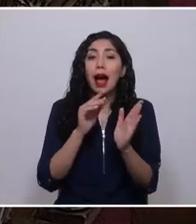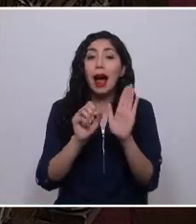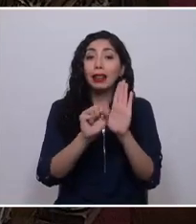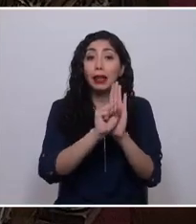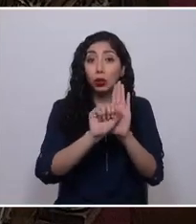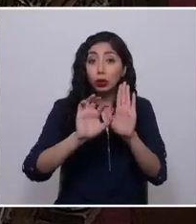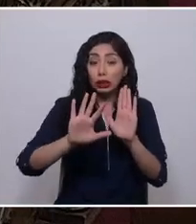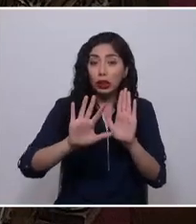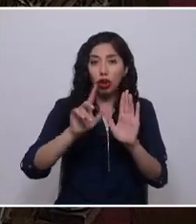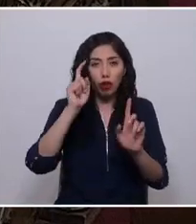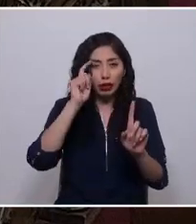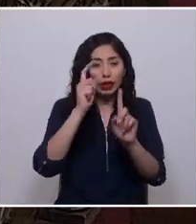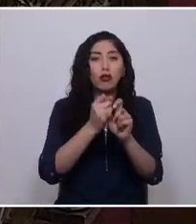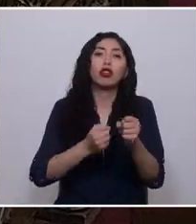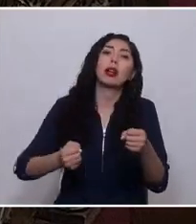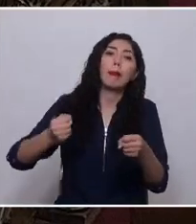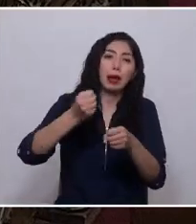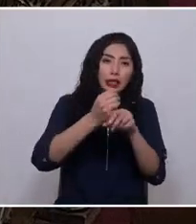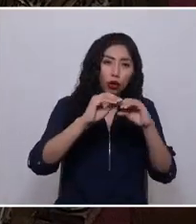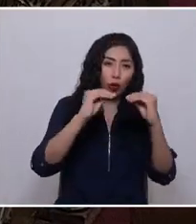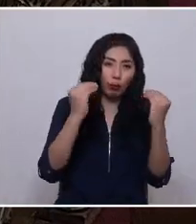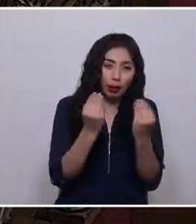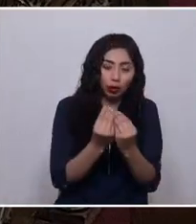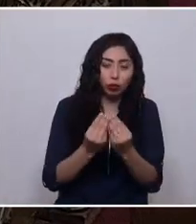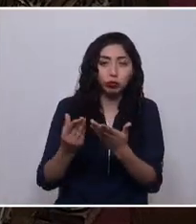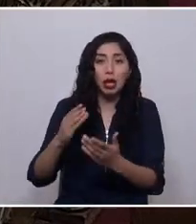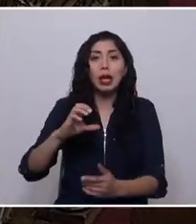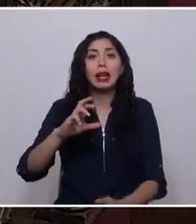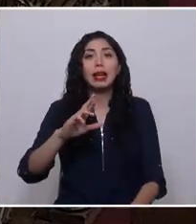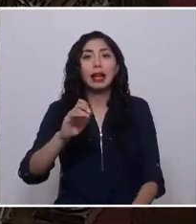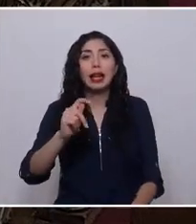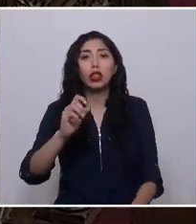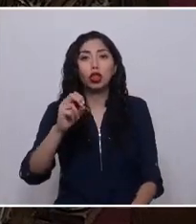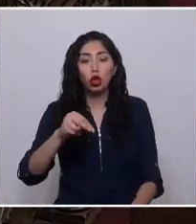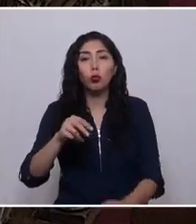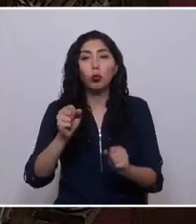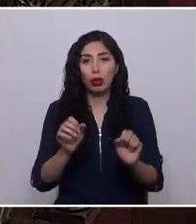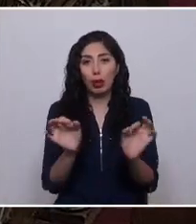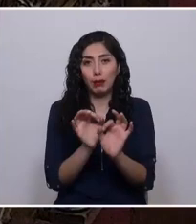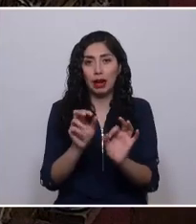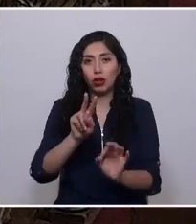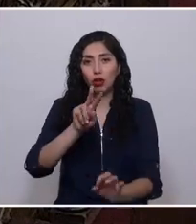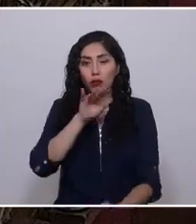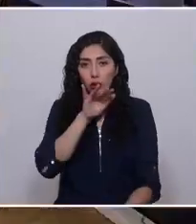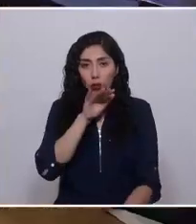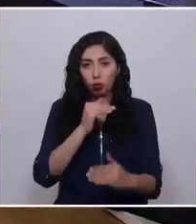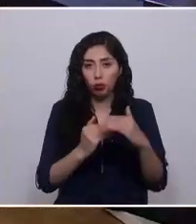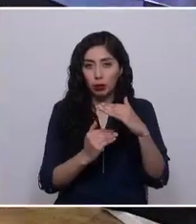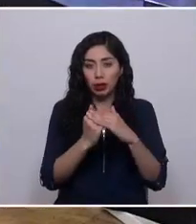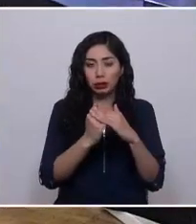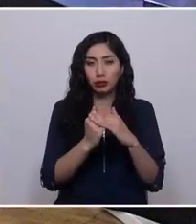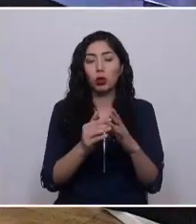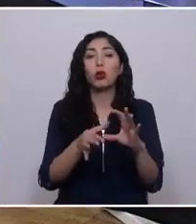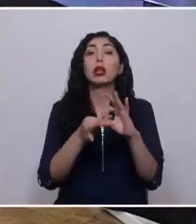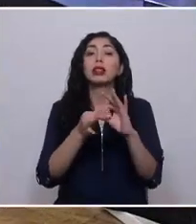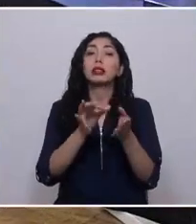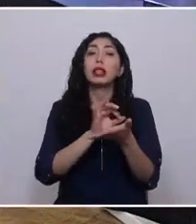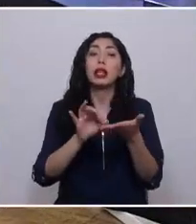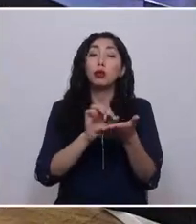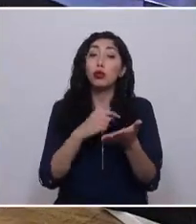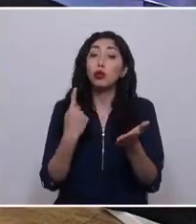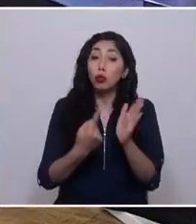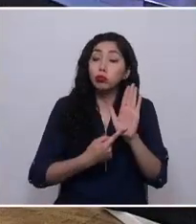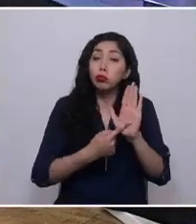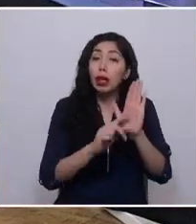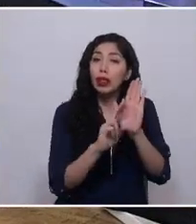la palabra el convencional Eduardo Cretón hasta por 2 minutos. Gracias, señor secretario. La indicación que hemos presentado